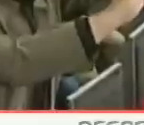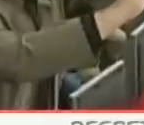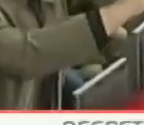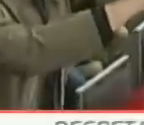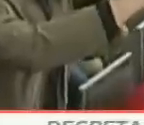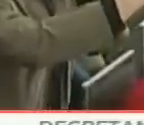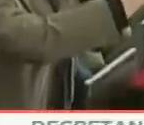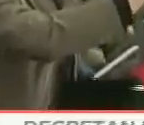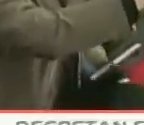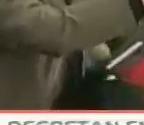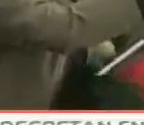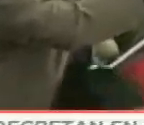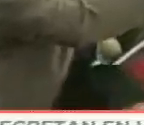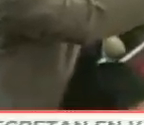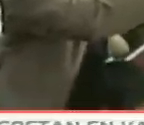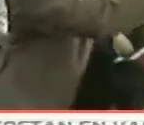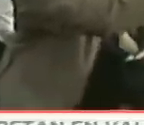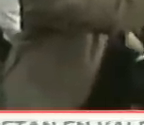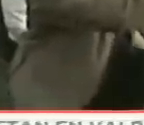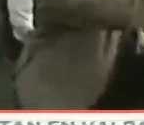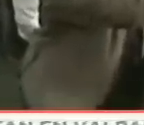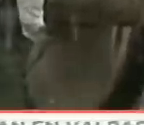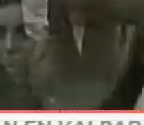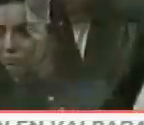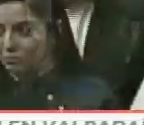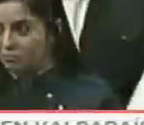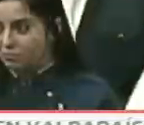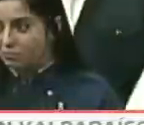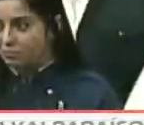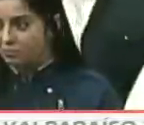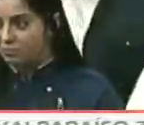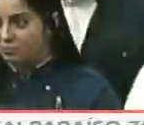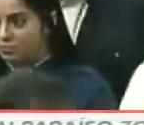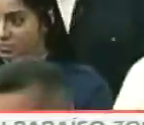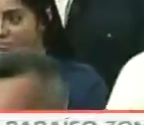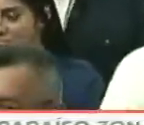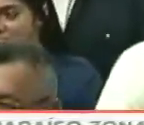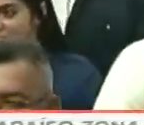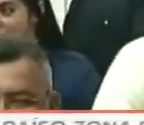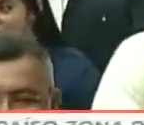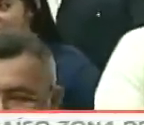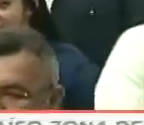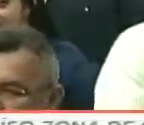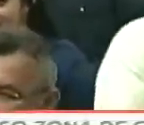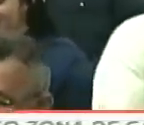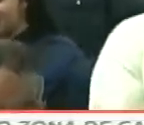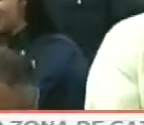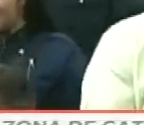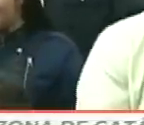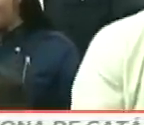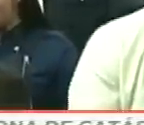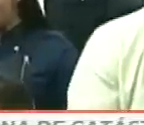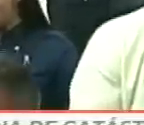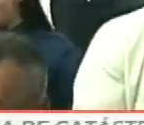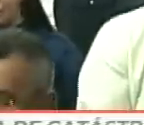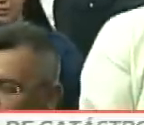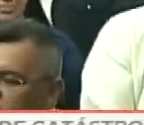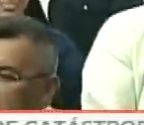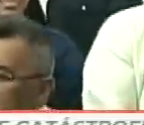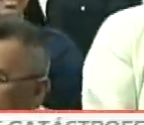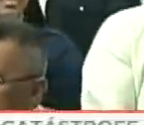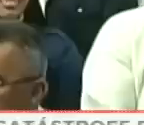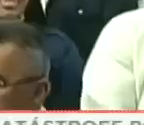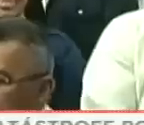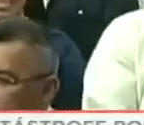del Consejo Bolivariano de Alcaldías en el primer trimestre del año 2020. Bueno, compatriotas, feliz año.